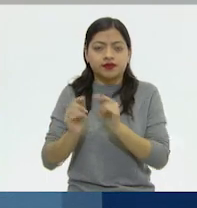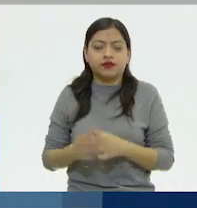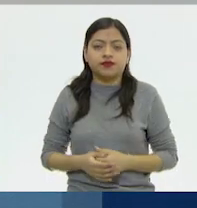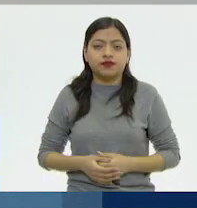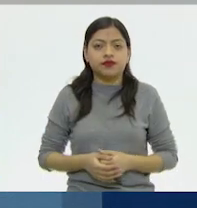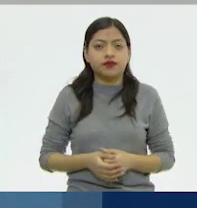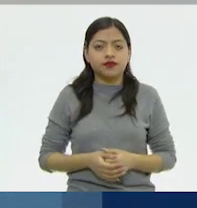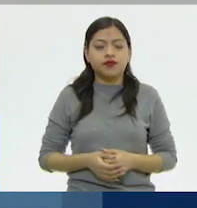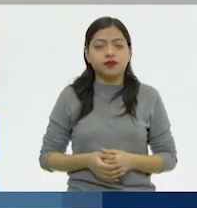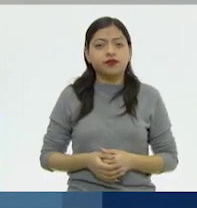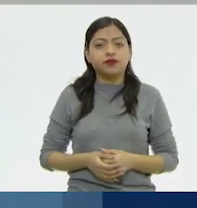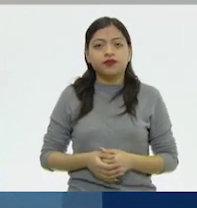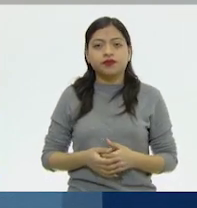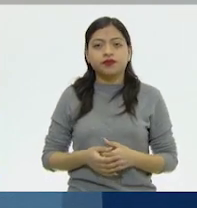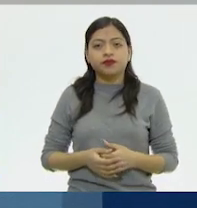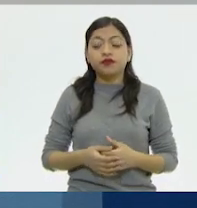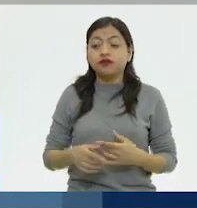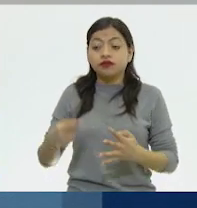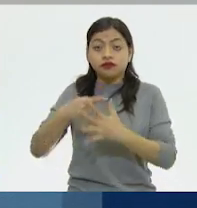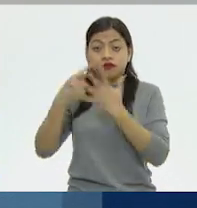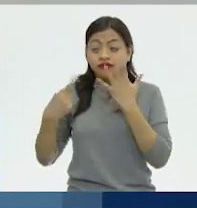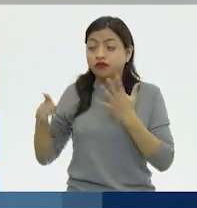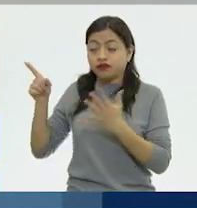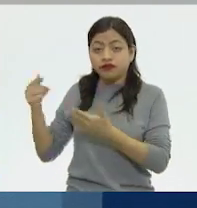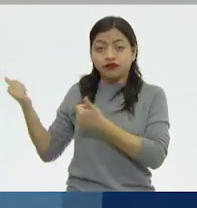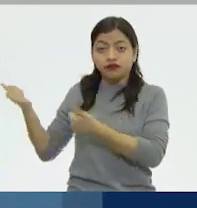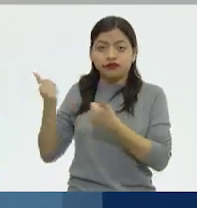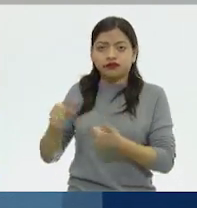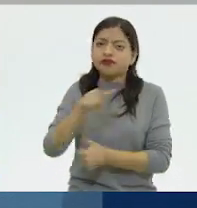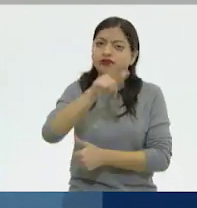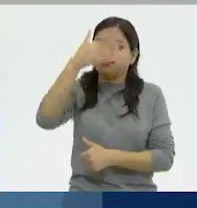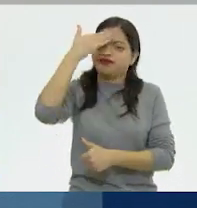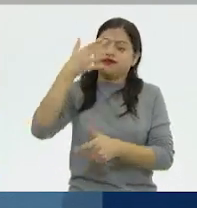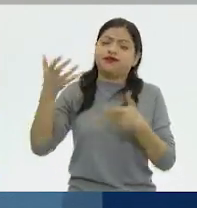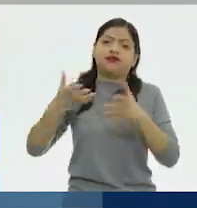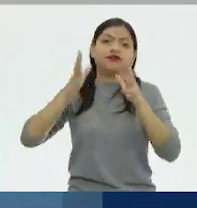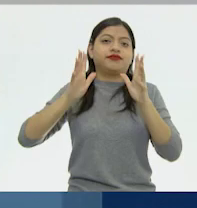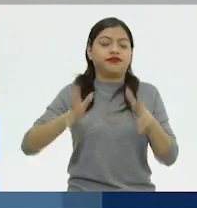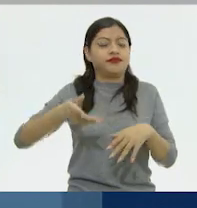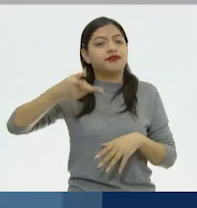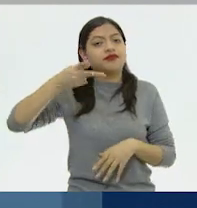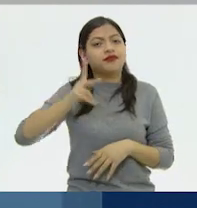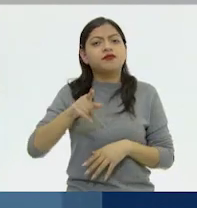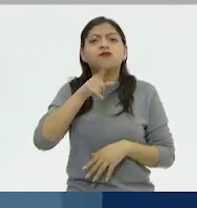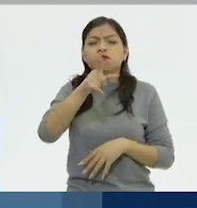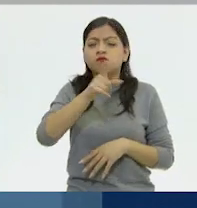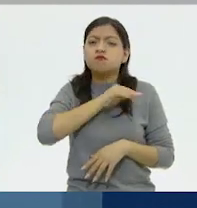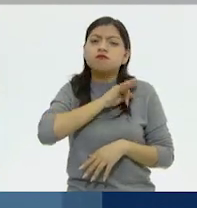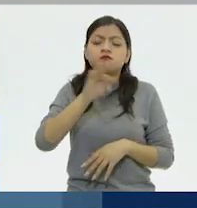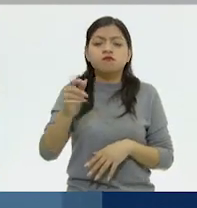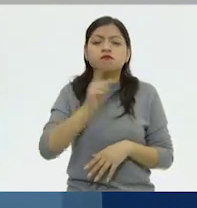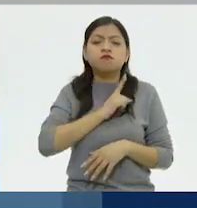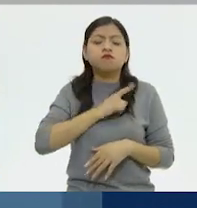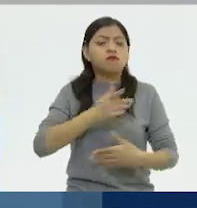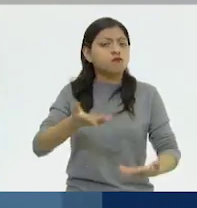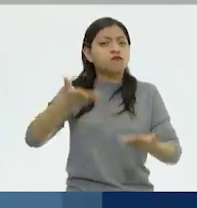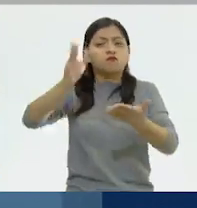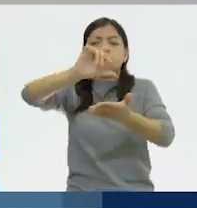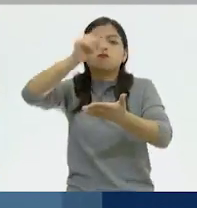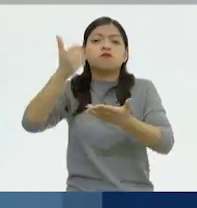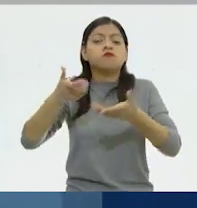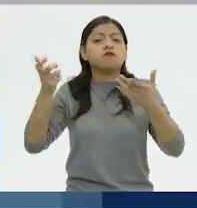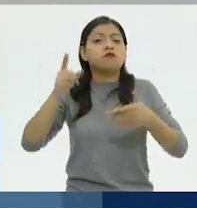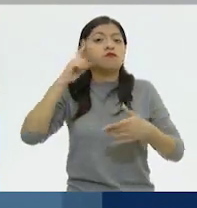sintetizadores de información, los cuales ya habíamos abordado. Sin embargo, tú puedes buscar y emplear la opción que a ti mejor